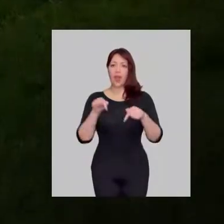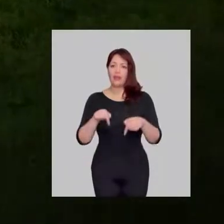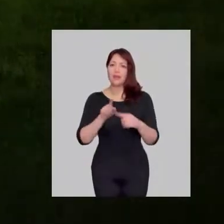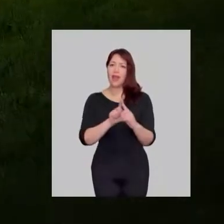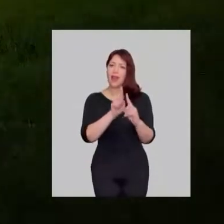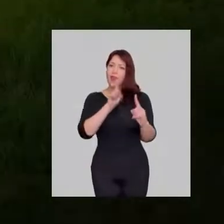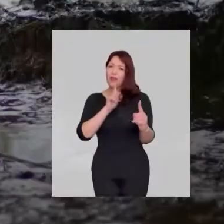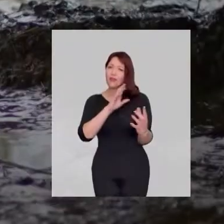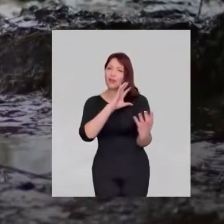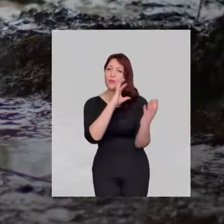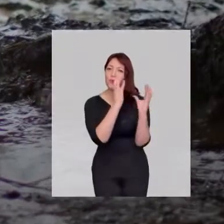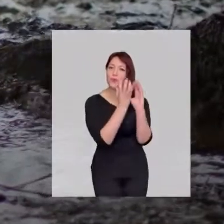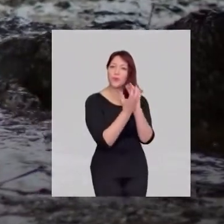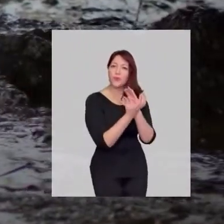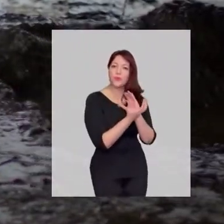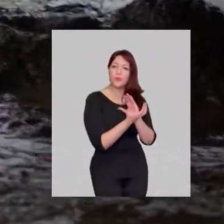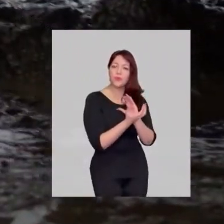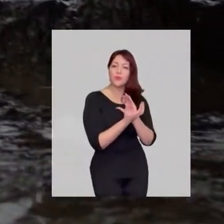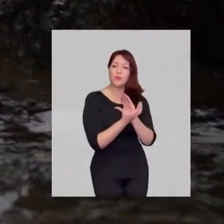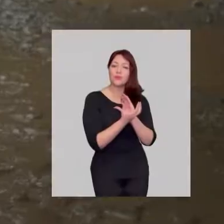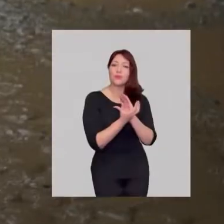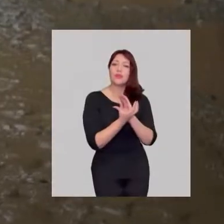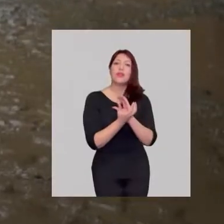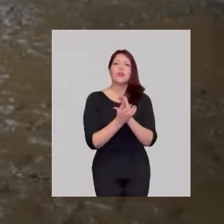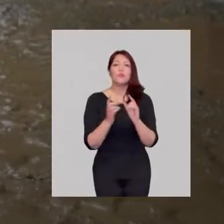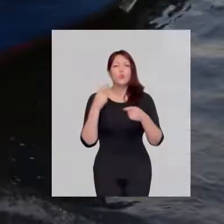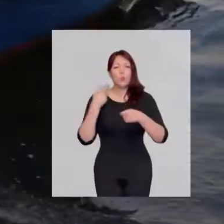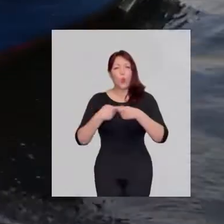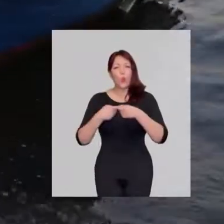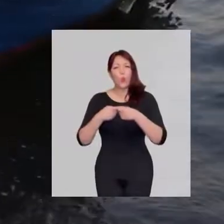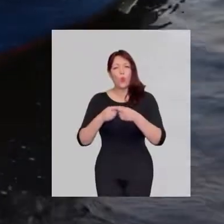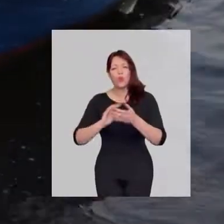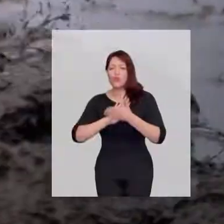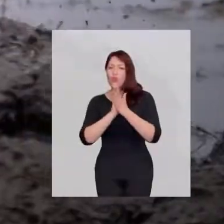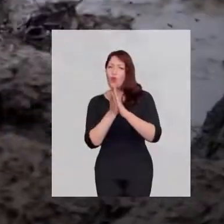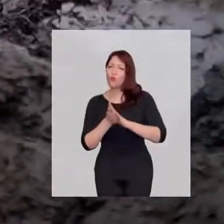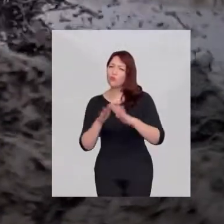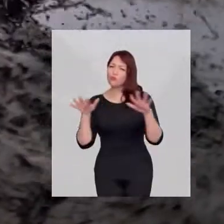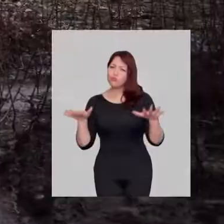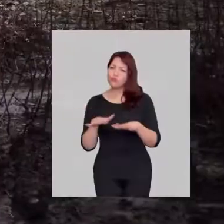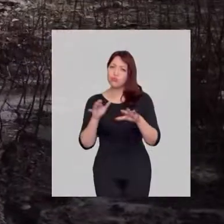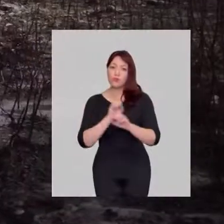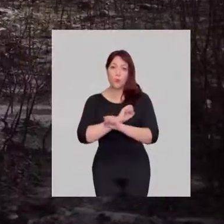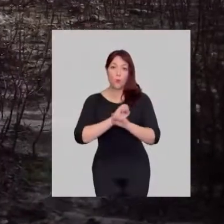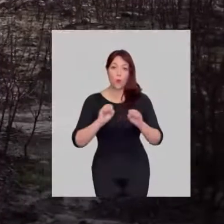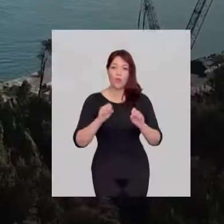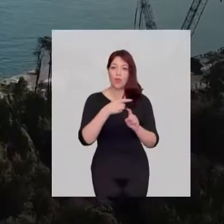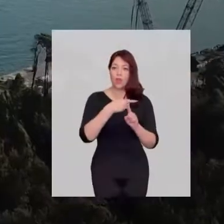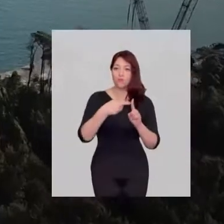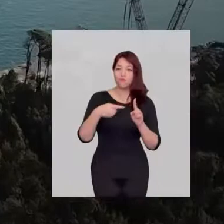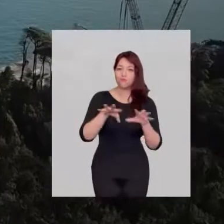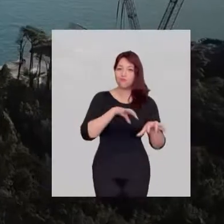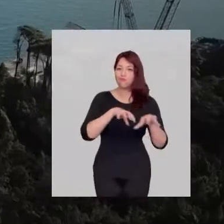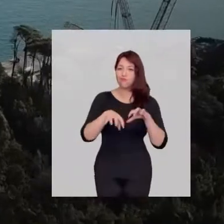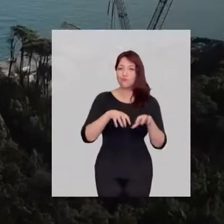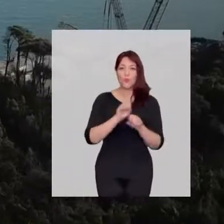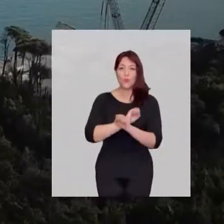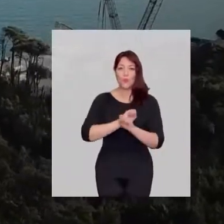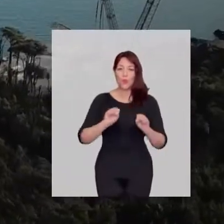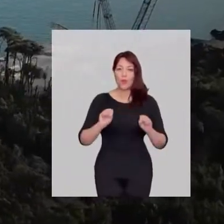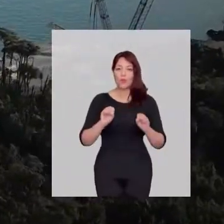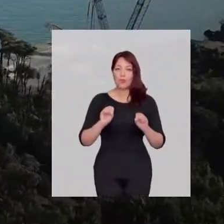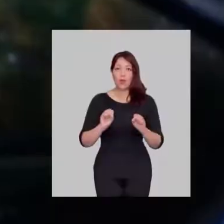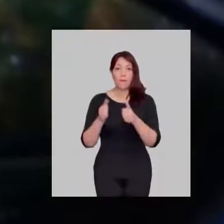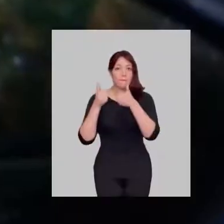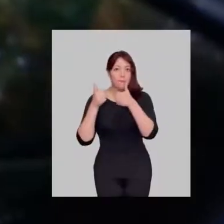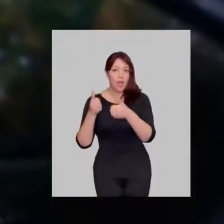Aquí, tan lejos del mundo, donde todo es más duro, no se pueden hacer las cosas a medias. Porque si no